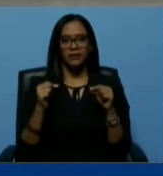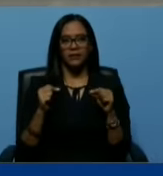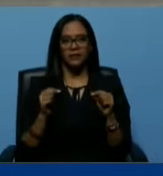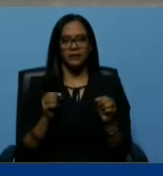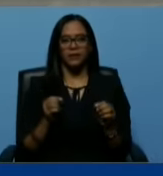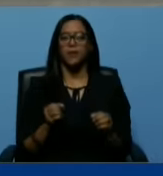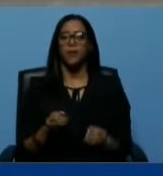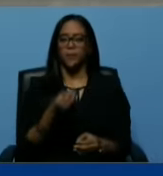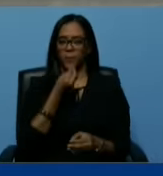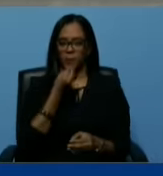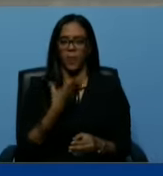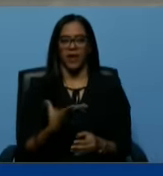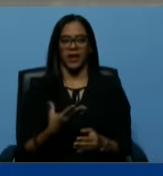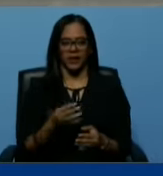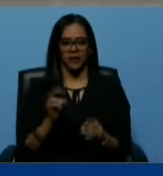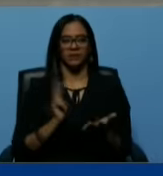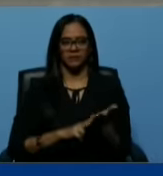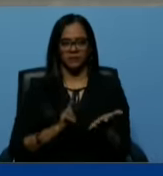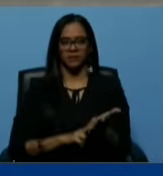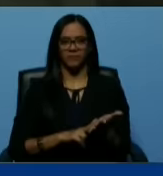extraordinaria, verdaderamente.